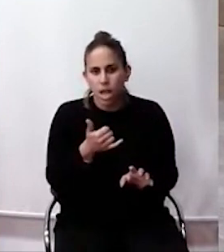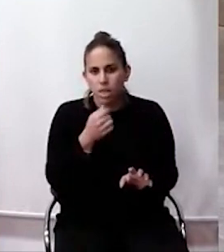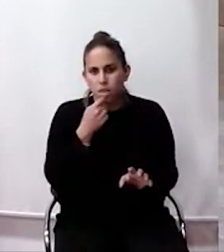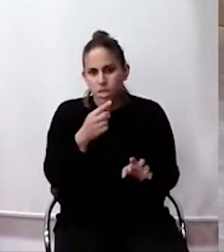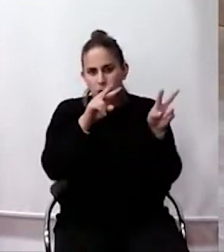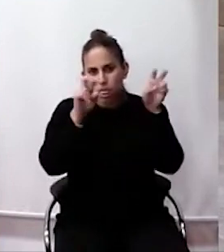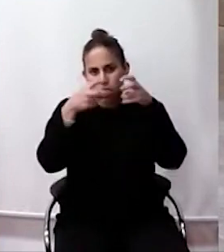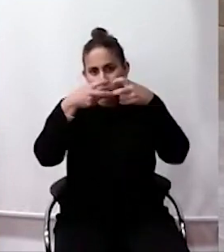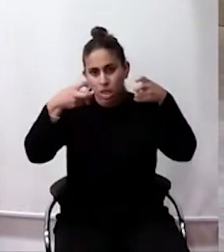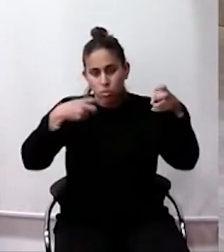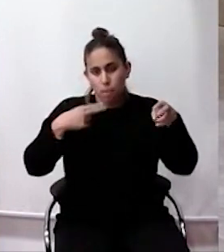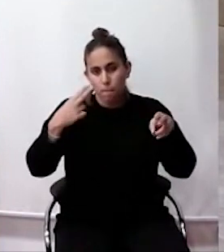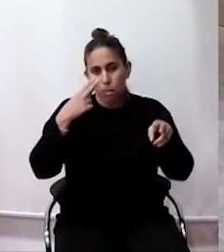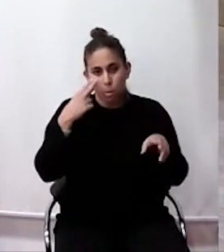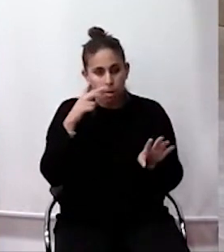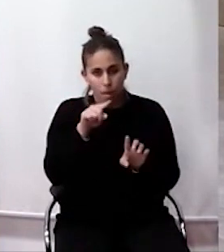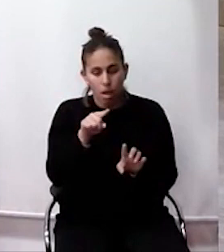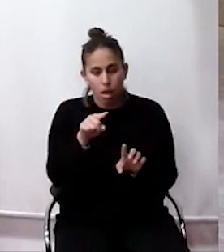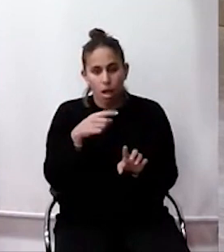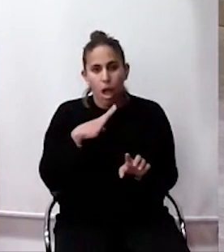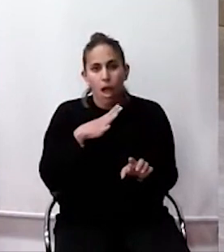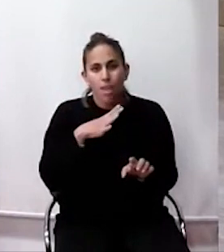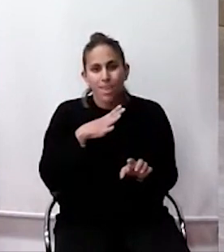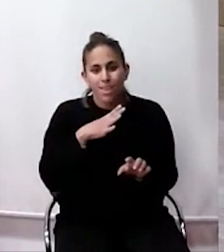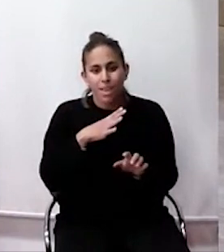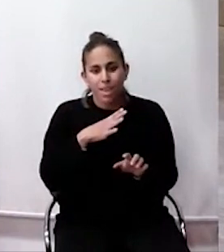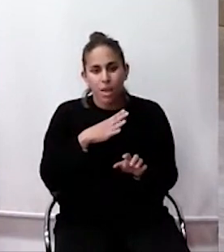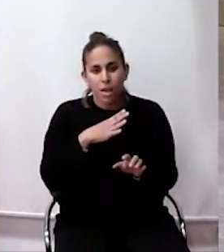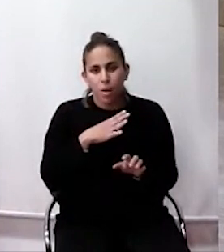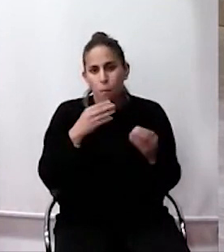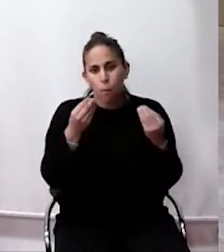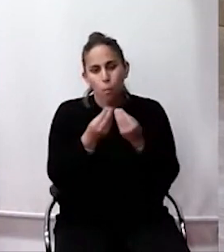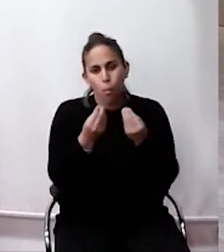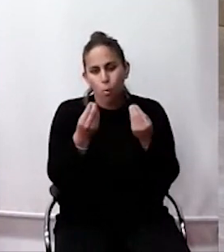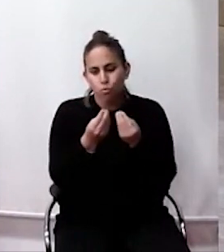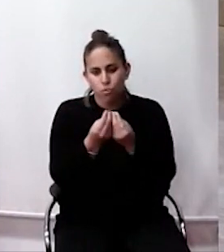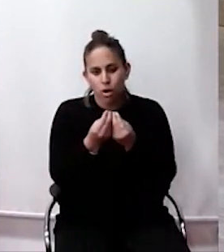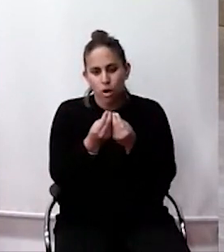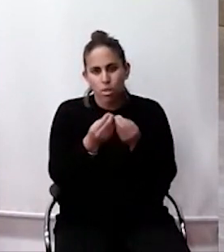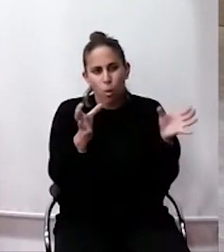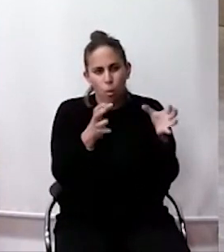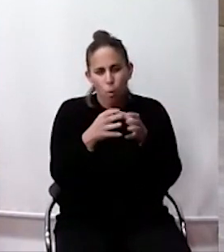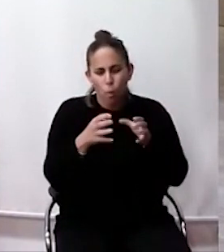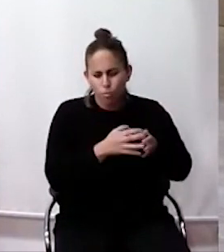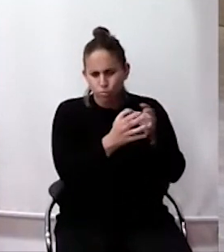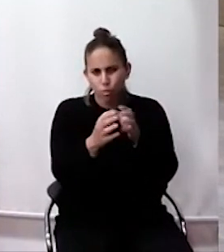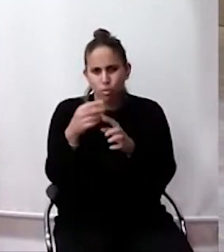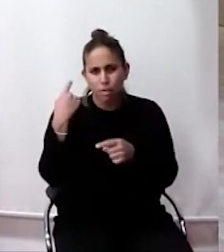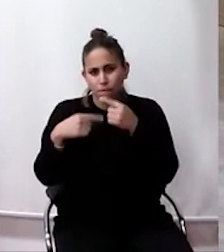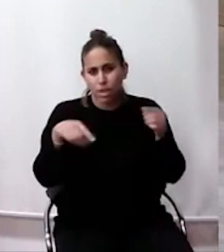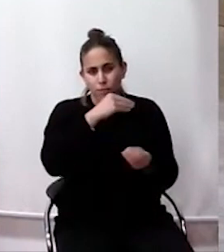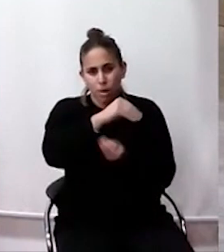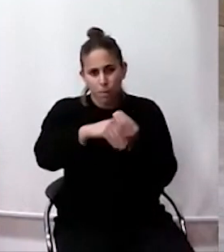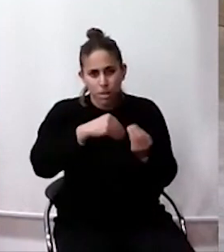título de la moción, es una problemática, hay creadas decenas de grupos de